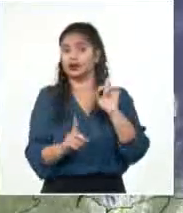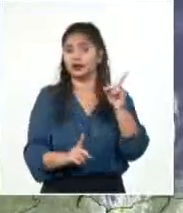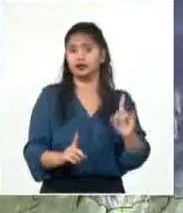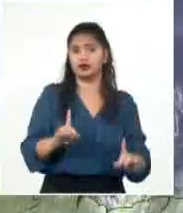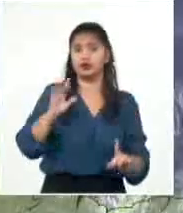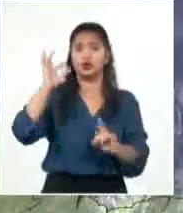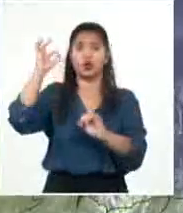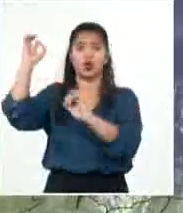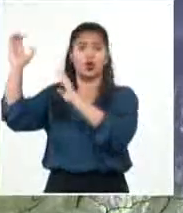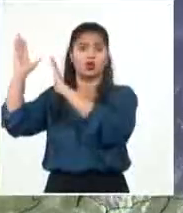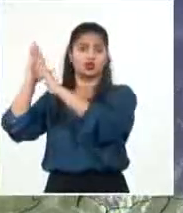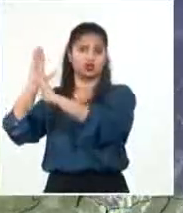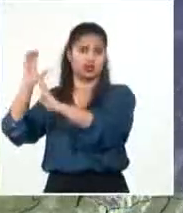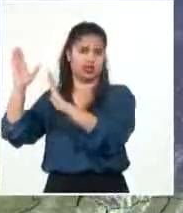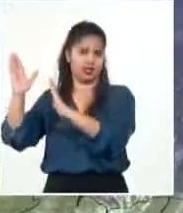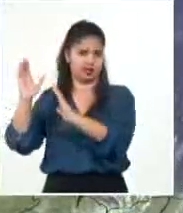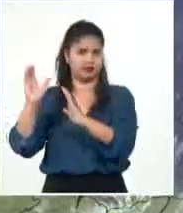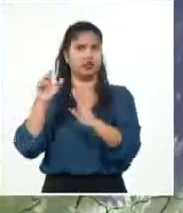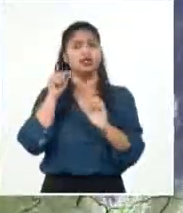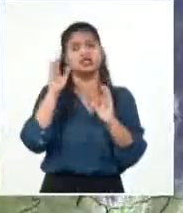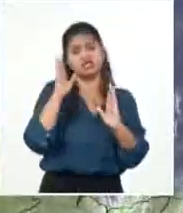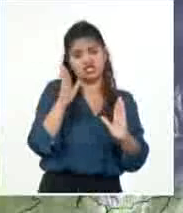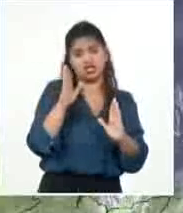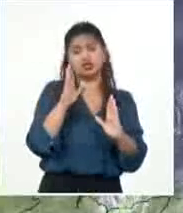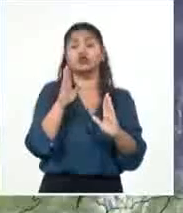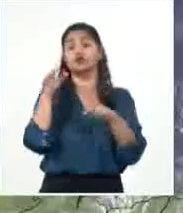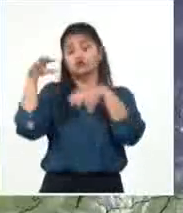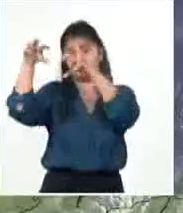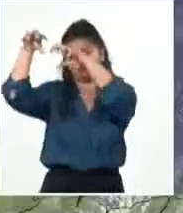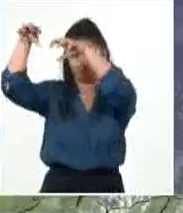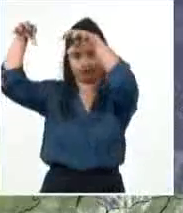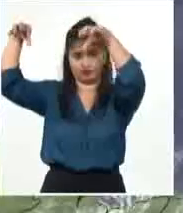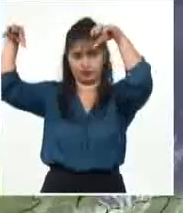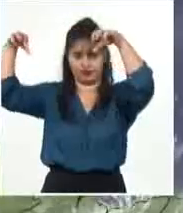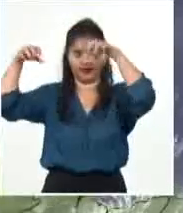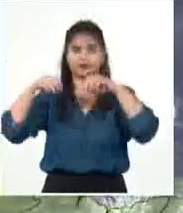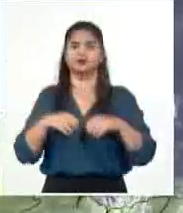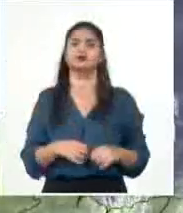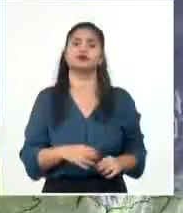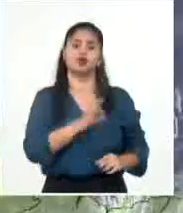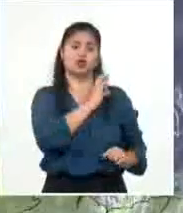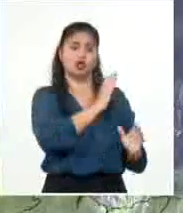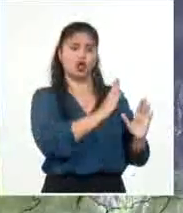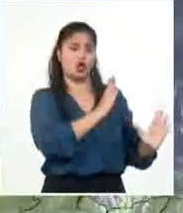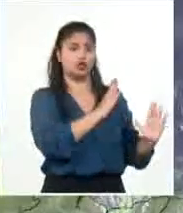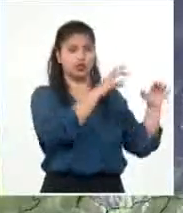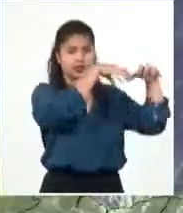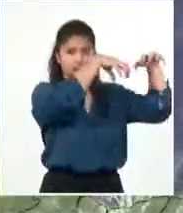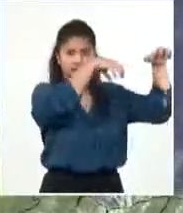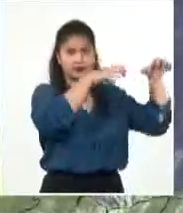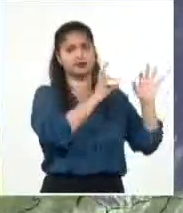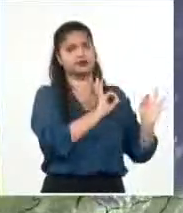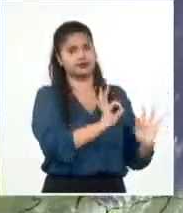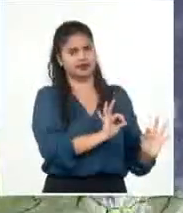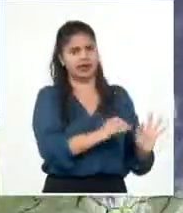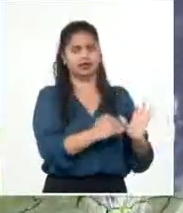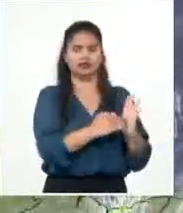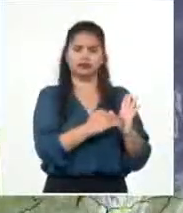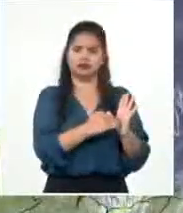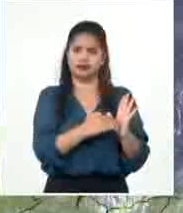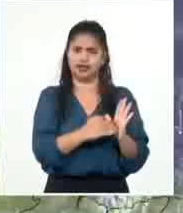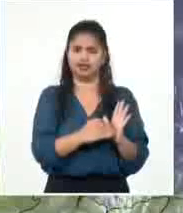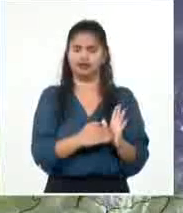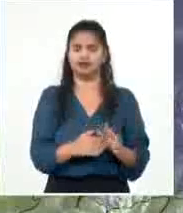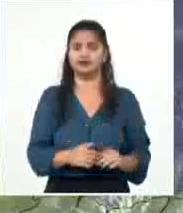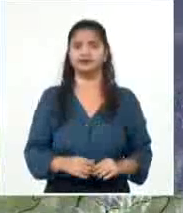occidental y también en algunas localidades de la región central del país. En el resto del territorio habrá poco cambio en las condiciones del tiempo durante la tarde y la